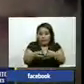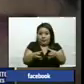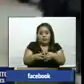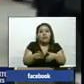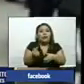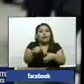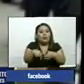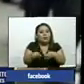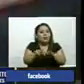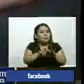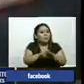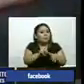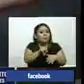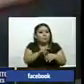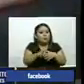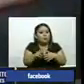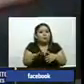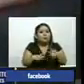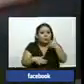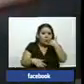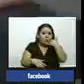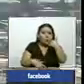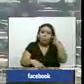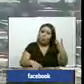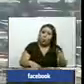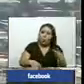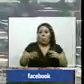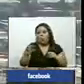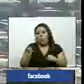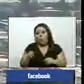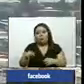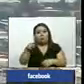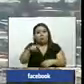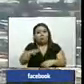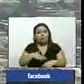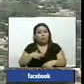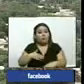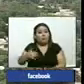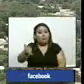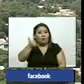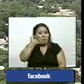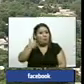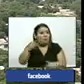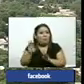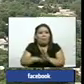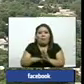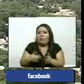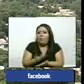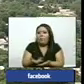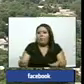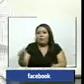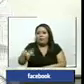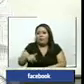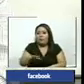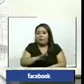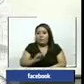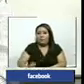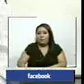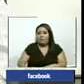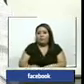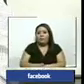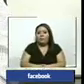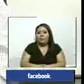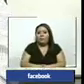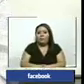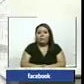familias en El Salvador poseen al menos 2 teléfonos celulares, convirtiéndose en el aparato más popular de los hogares del país. Pero lo que hemos observado